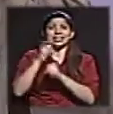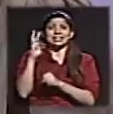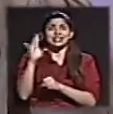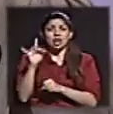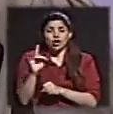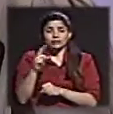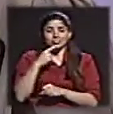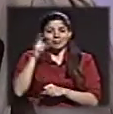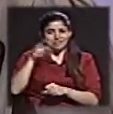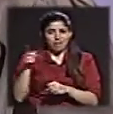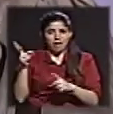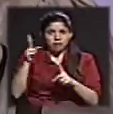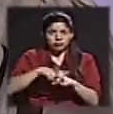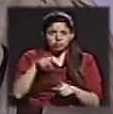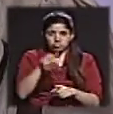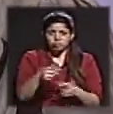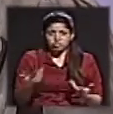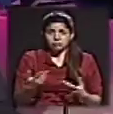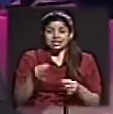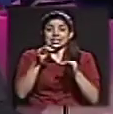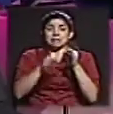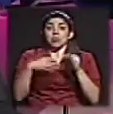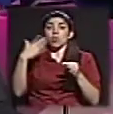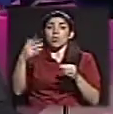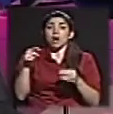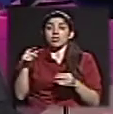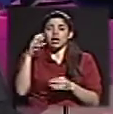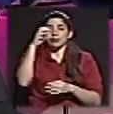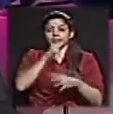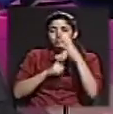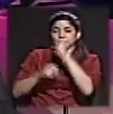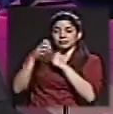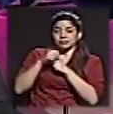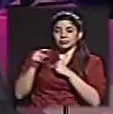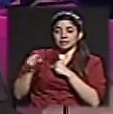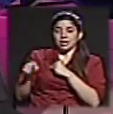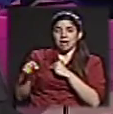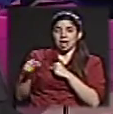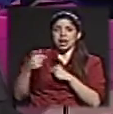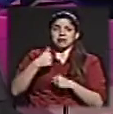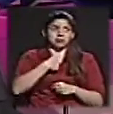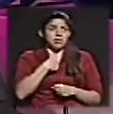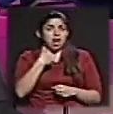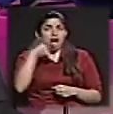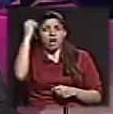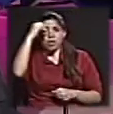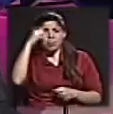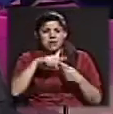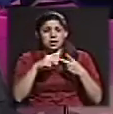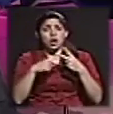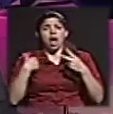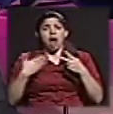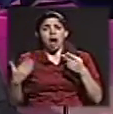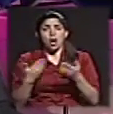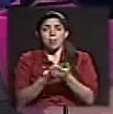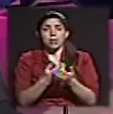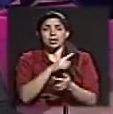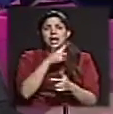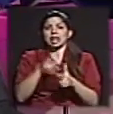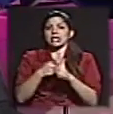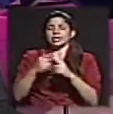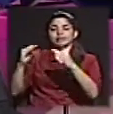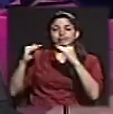que regularse, sencillamente, cuando empiezan a descubrir que vos tenés criterios, que tenés argumentos, inmediatamente te bajan